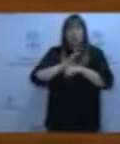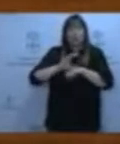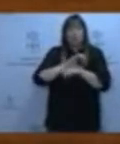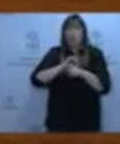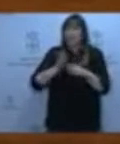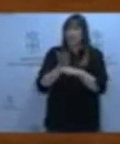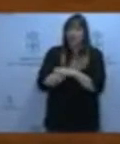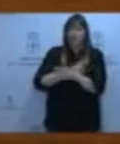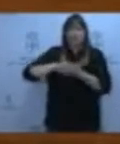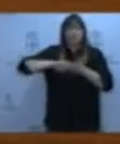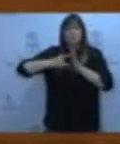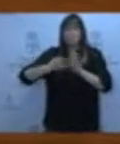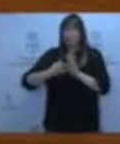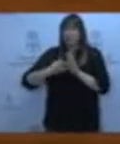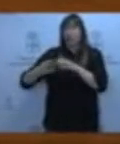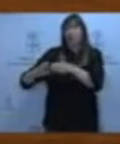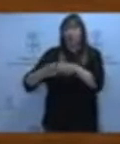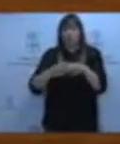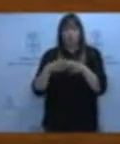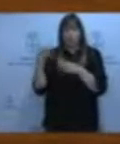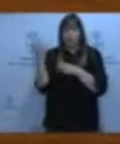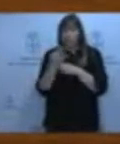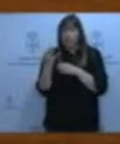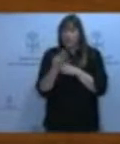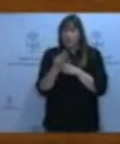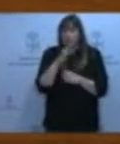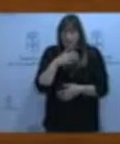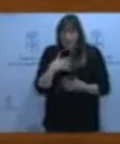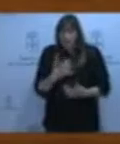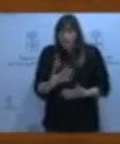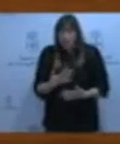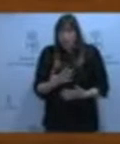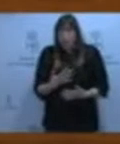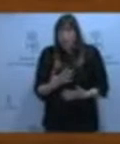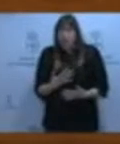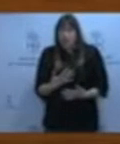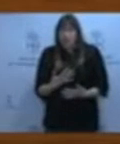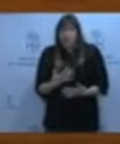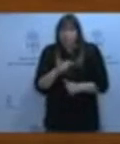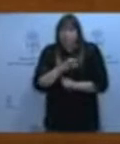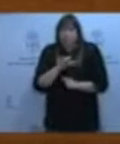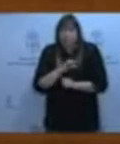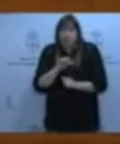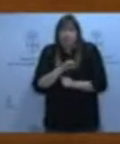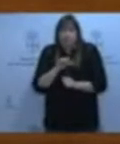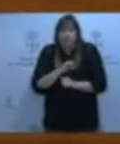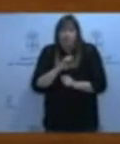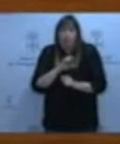plan, como digo, de conjunto, que a día de hoy estamos esperando su